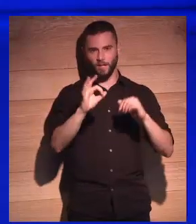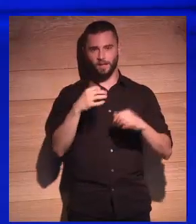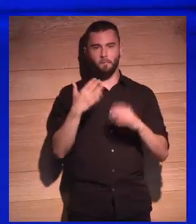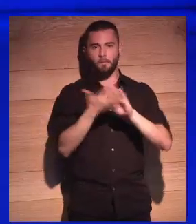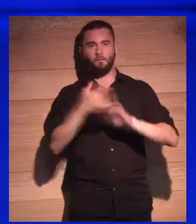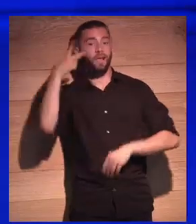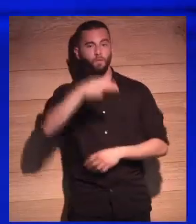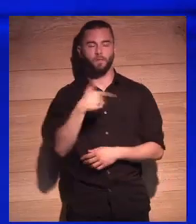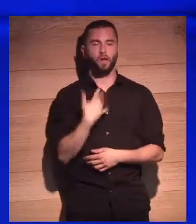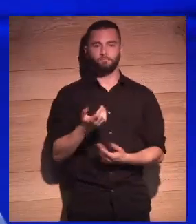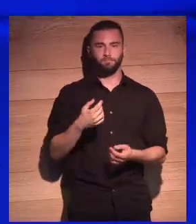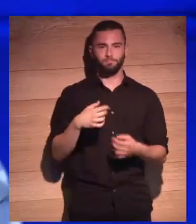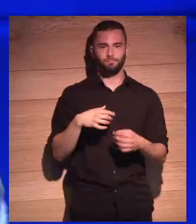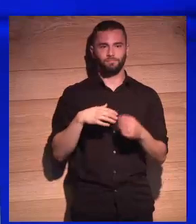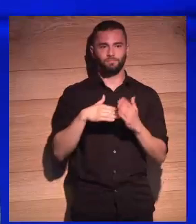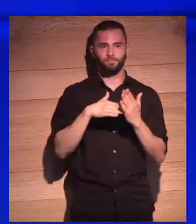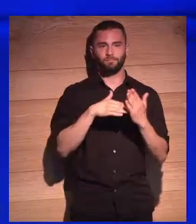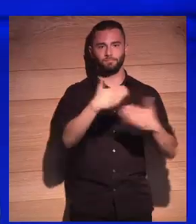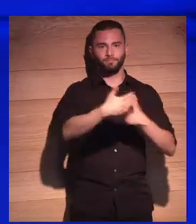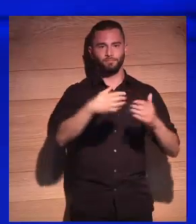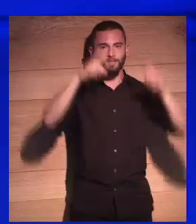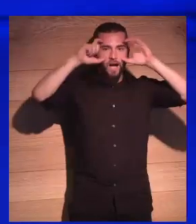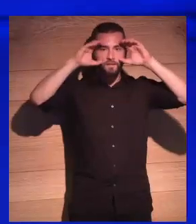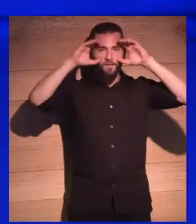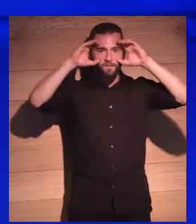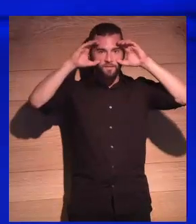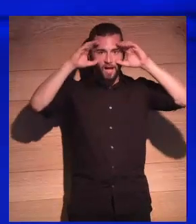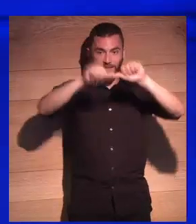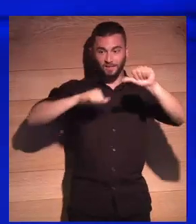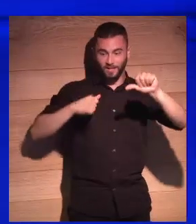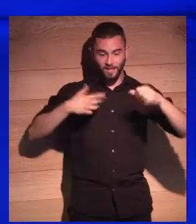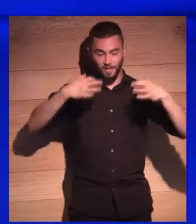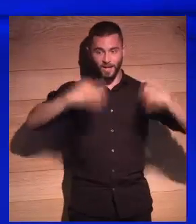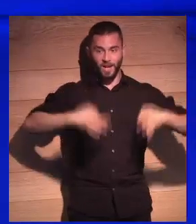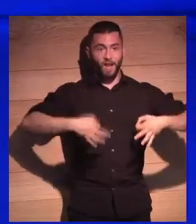jubilarse que en su vida había tocado una gafas de realidad virtual, pero enseguida, bueno,